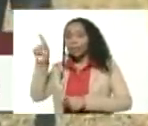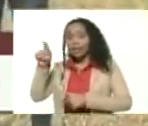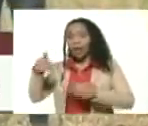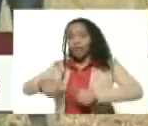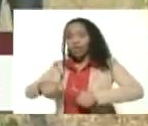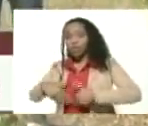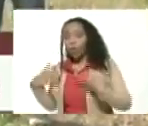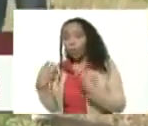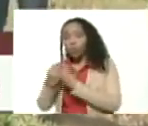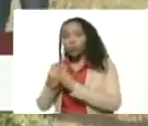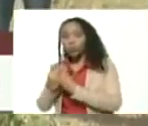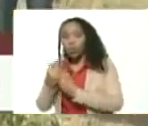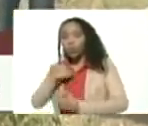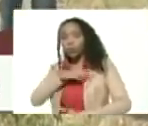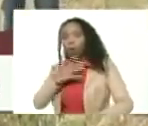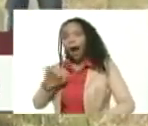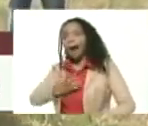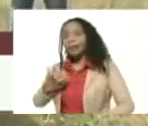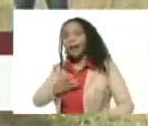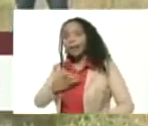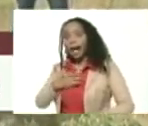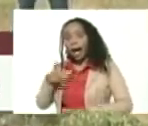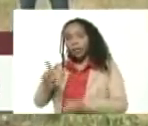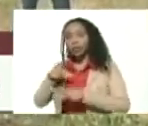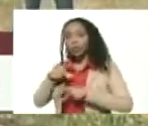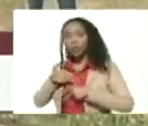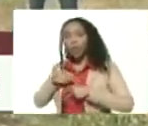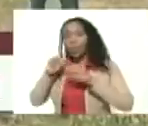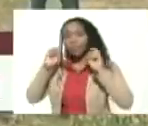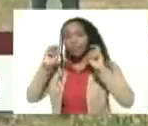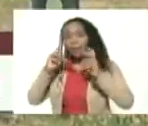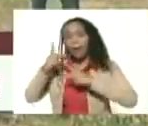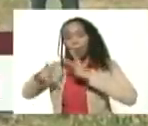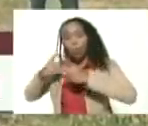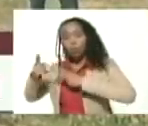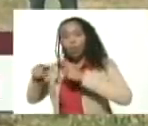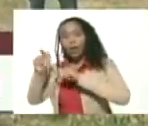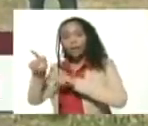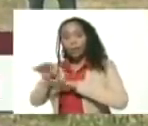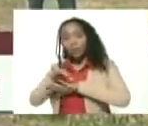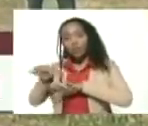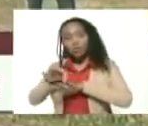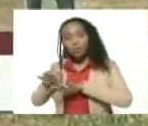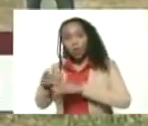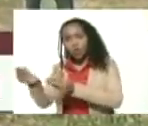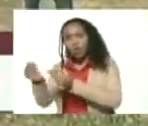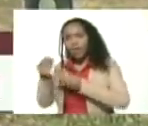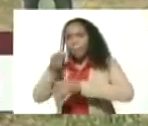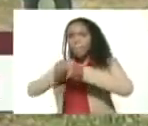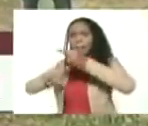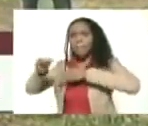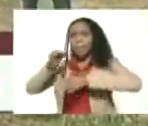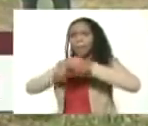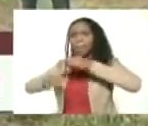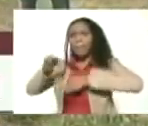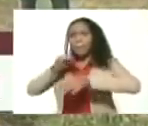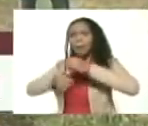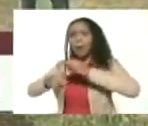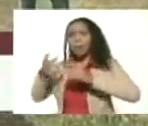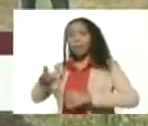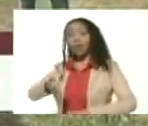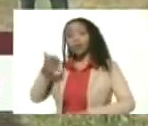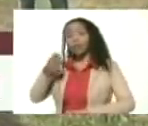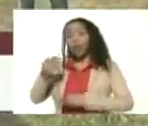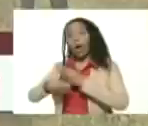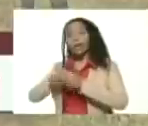conjunto, que nuestro alcalde, que ha asumido el tema productivo en este municipio, nos dé su comentario importante, lo que ha